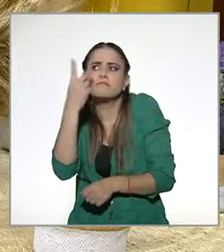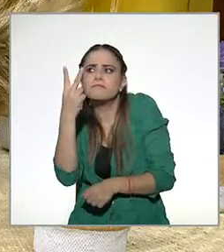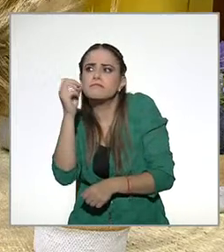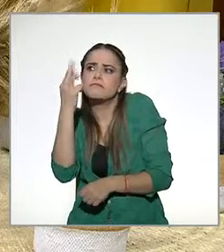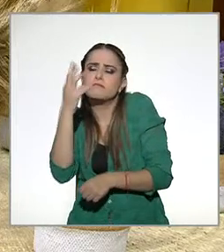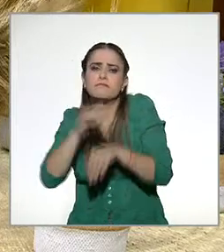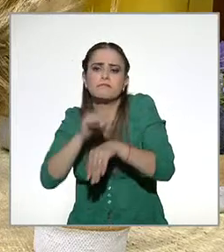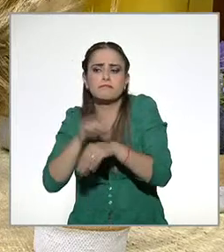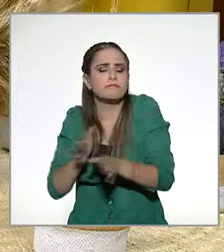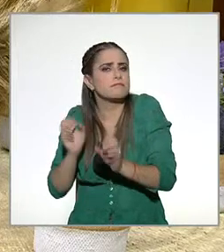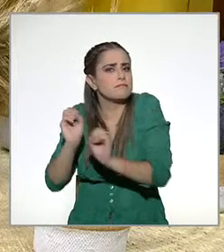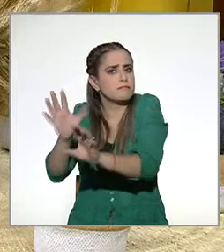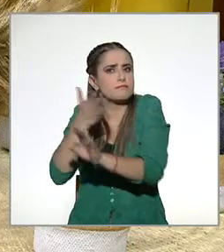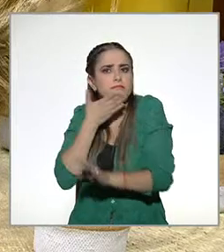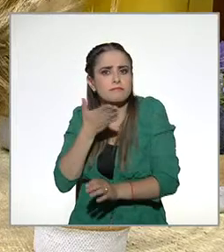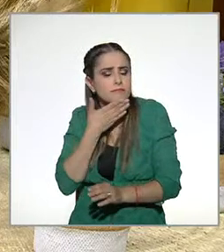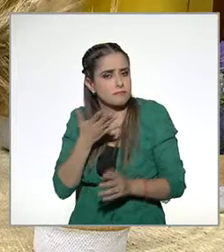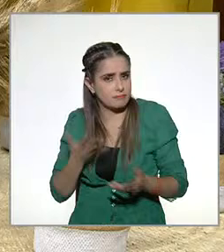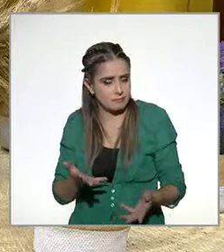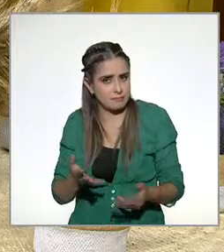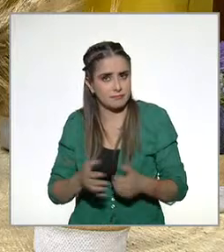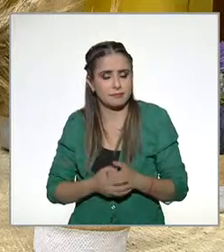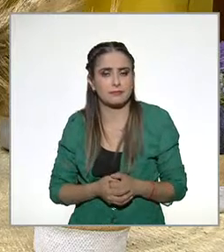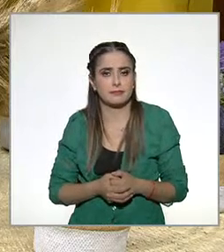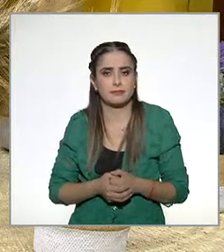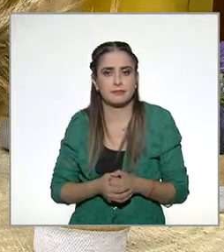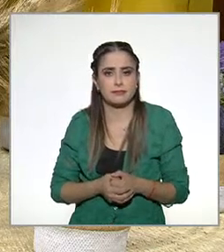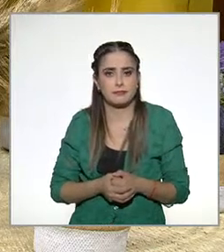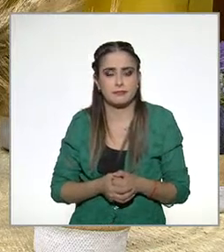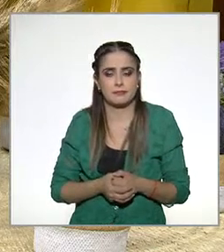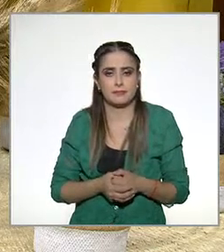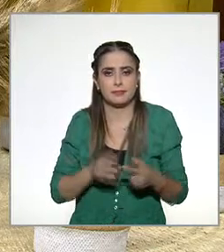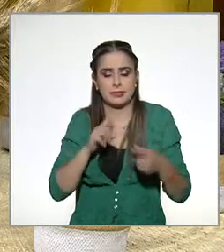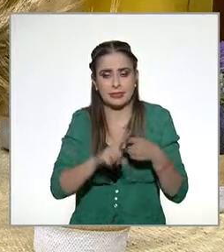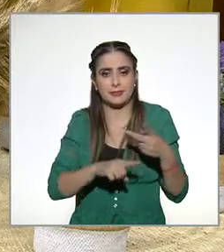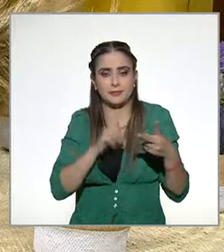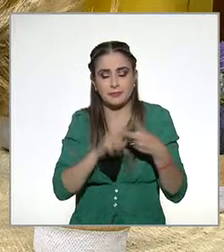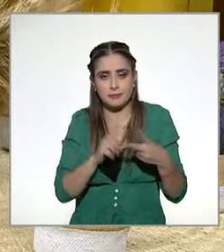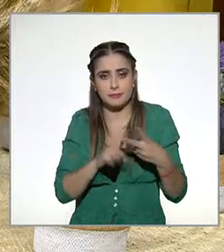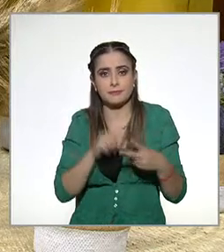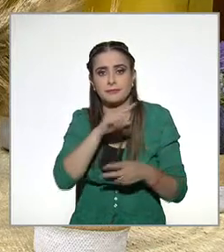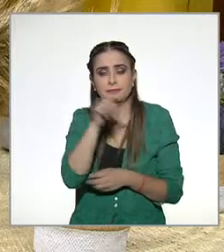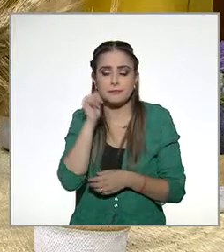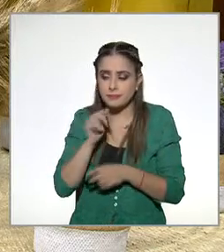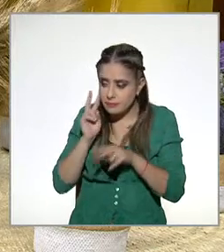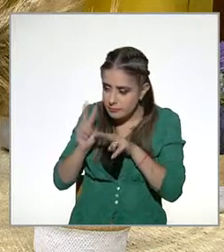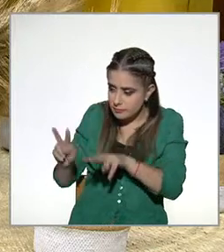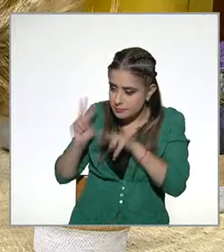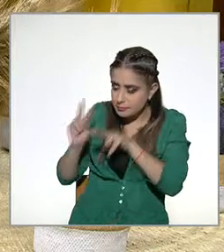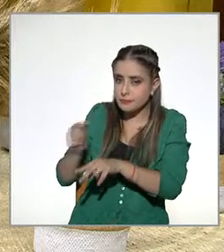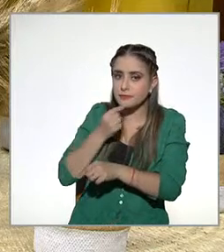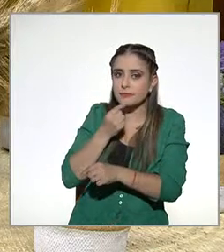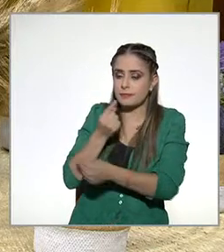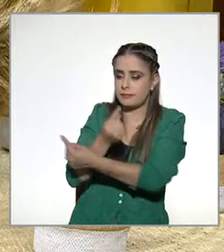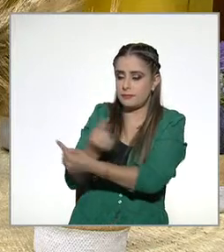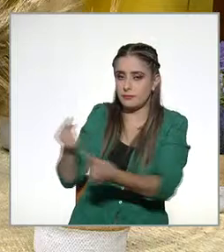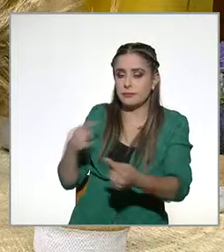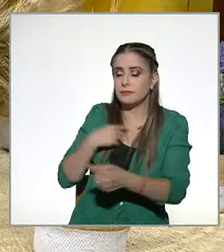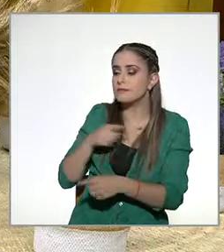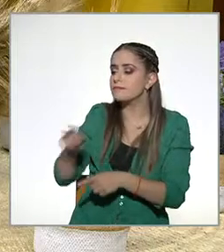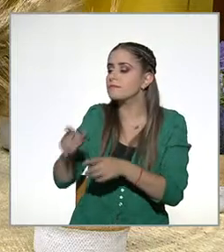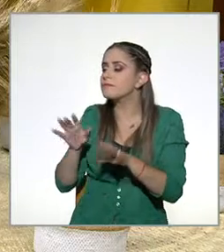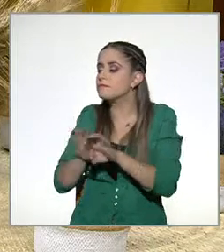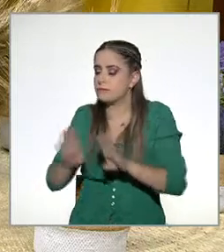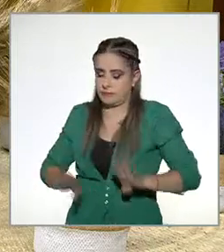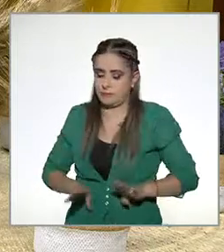papás que transmiten hacia sus hijos o hijas. Y lo segundo, es, creo que miramos mucho a los niños desde estos lentes de cómo quiero que